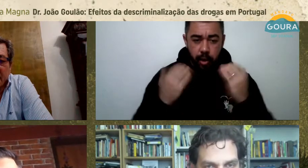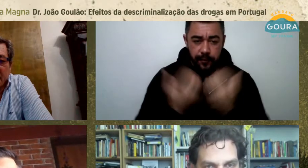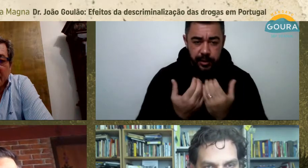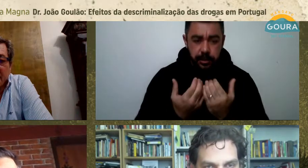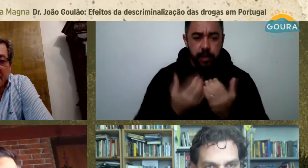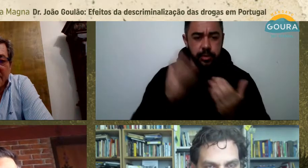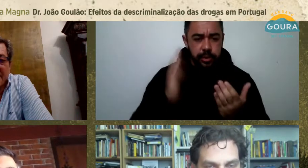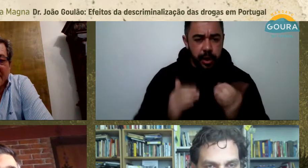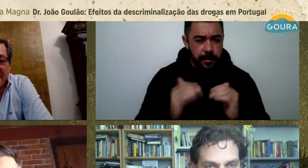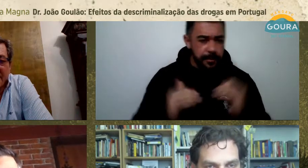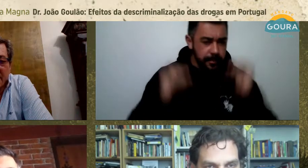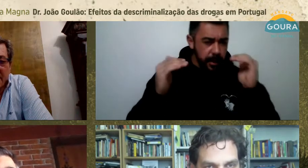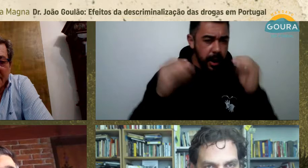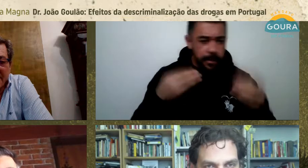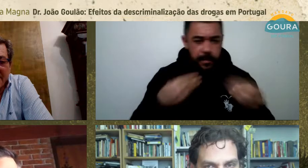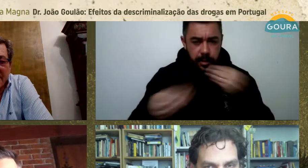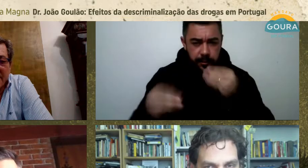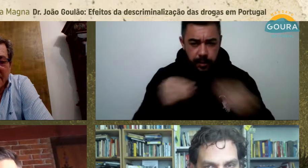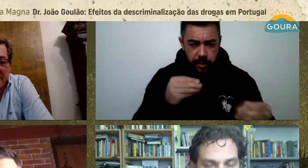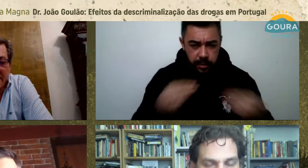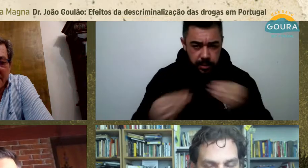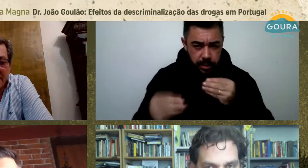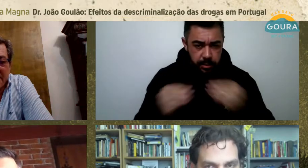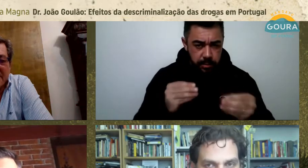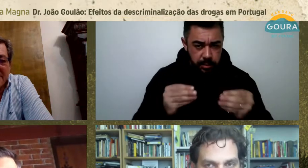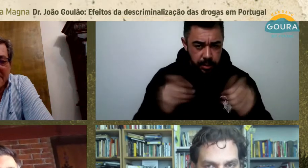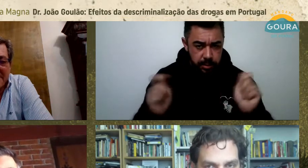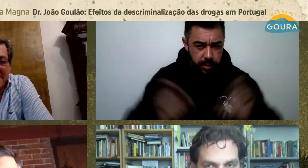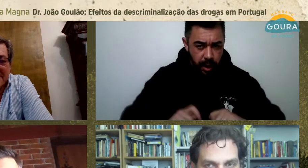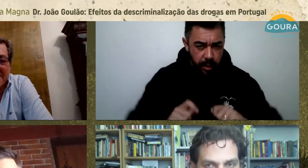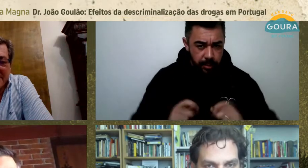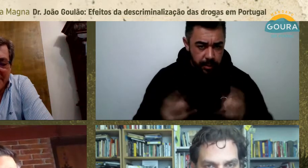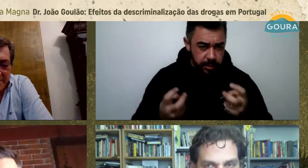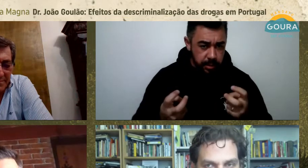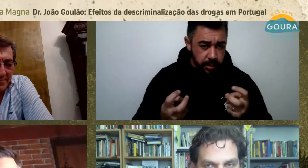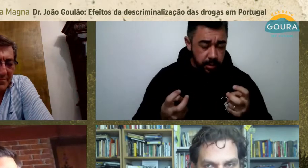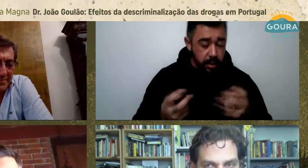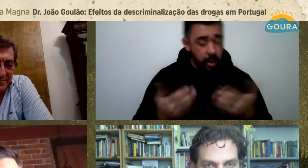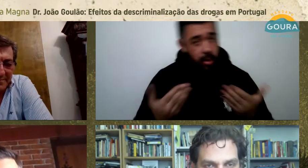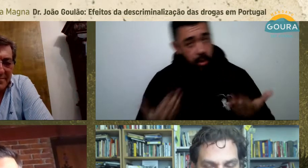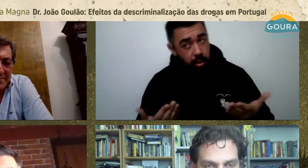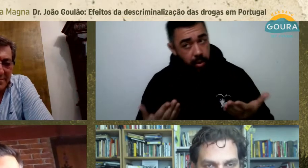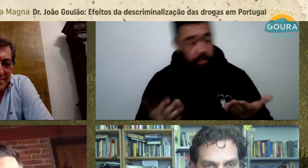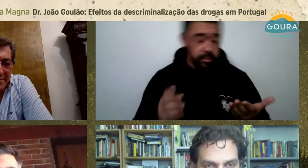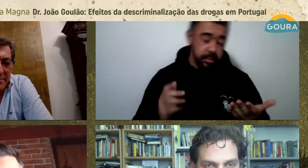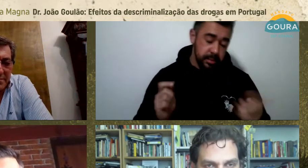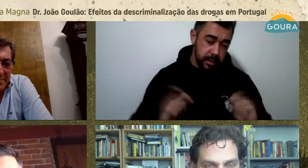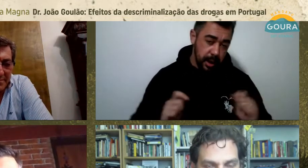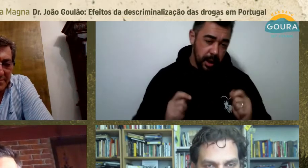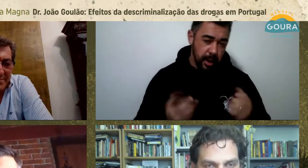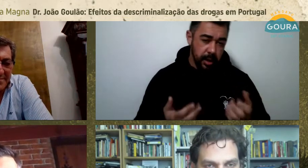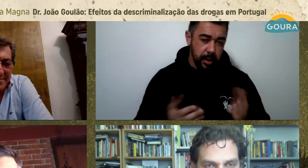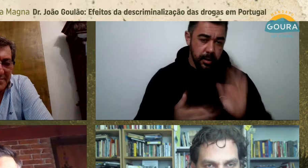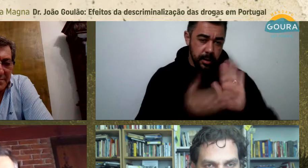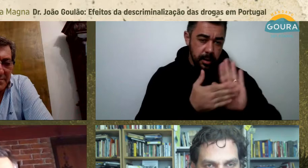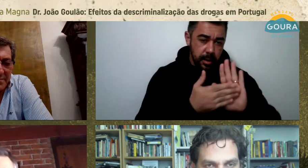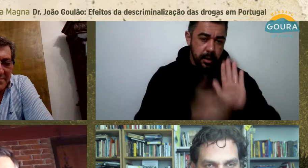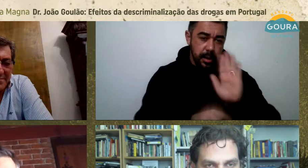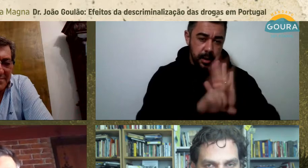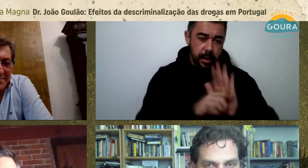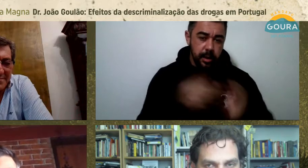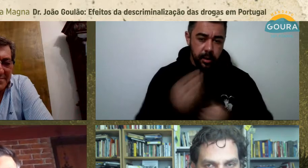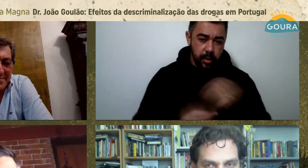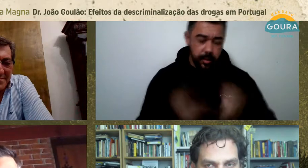de flexibilidad de interpretación, o sea, interpretación flexible de los tratados, que fue la posición que ustedes también